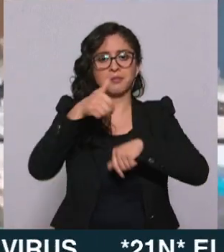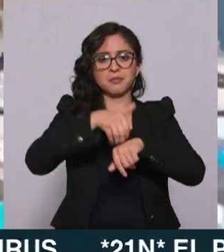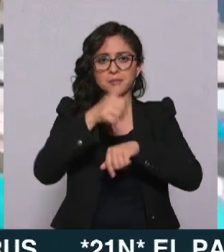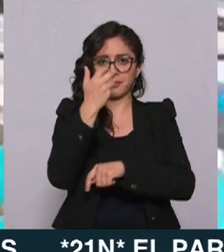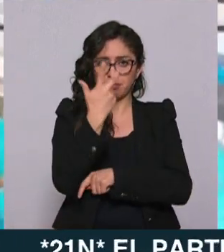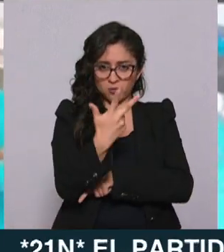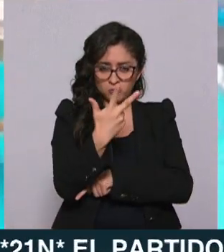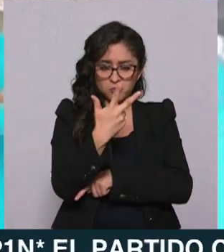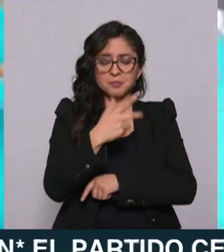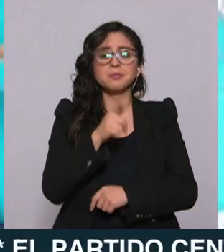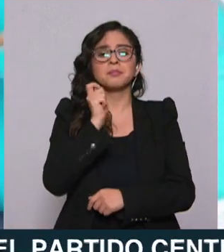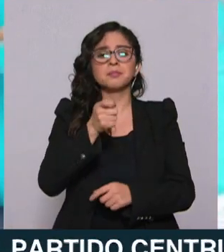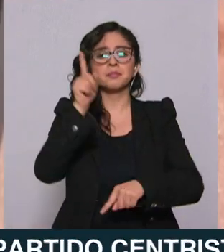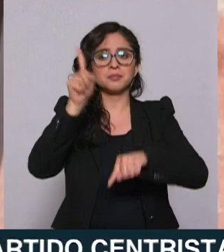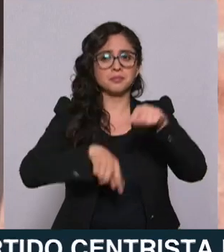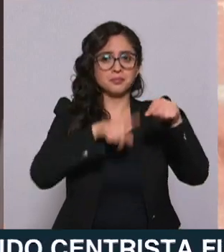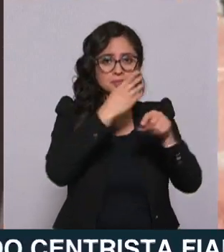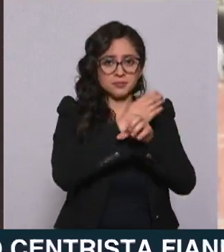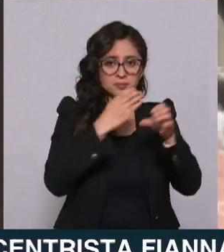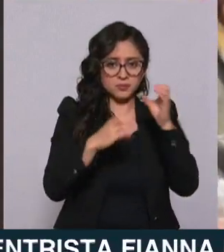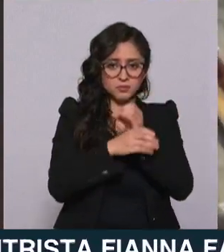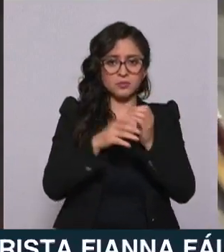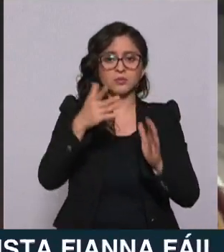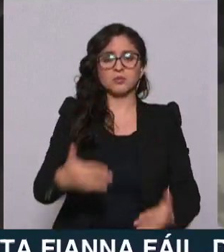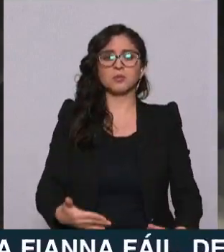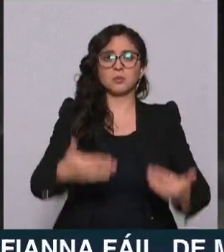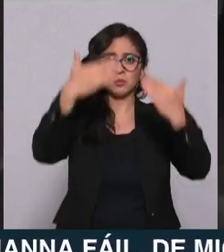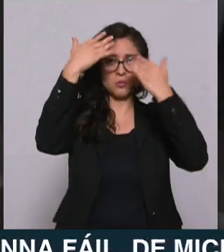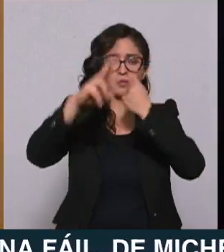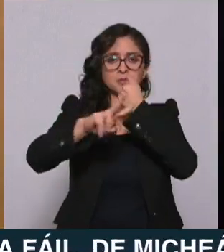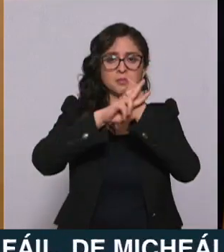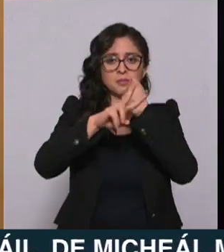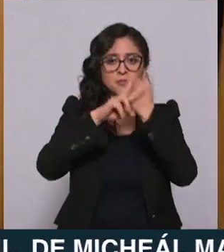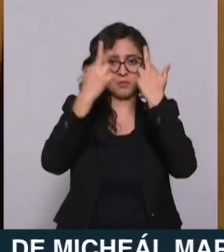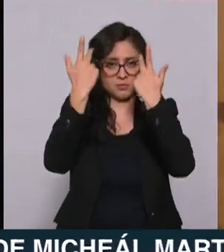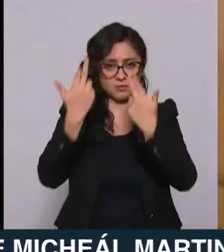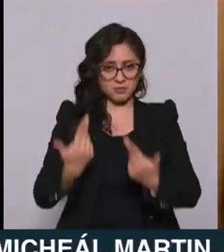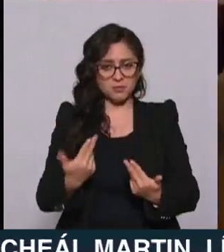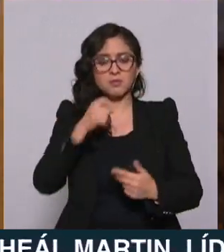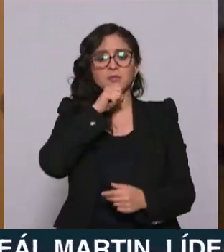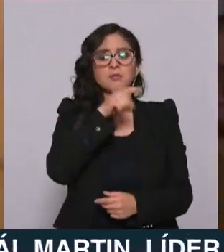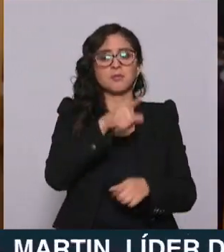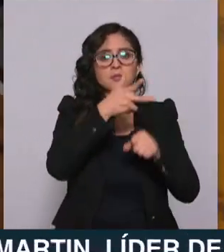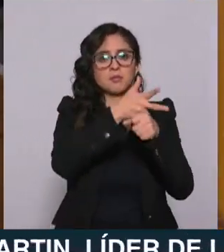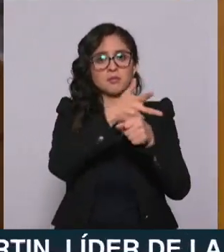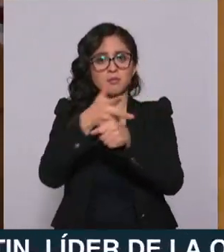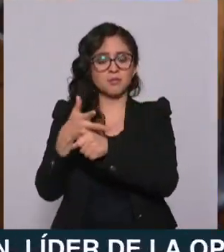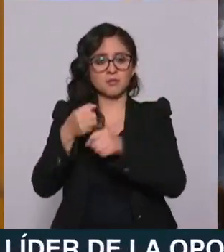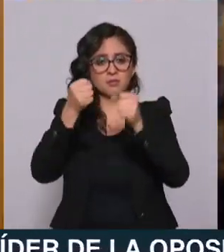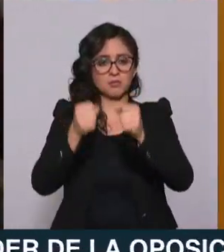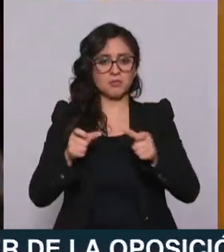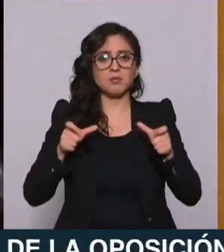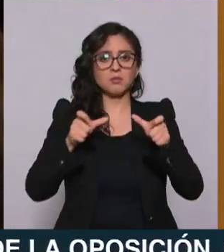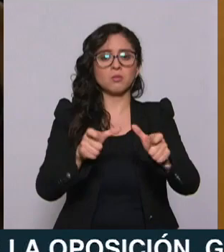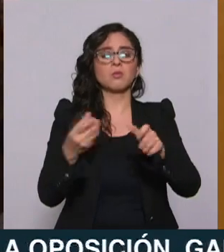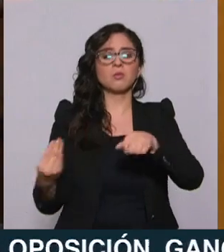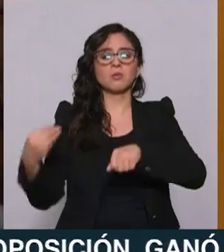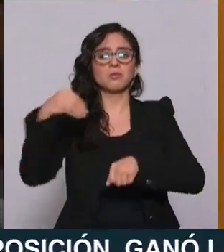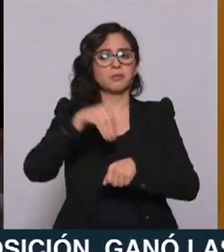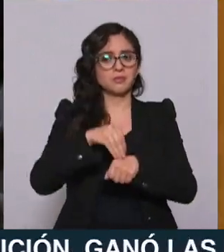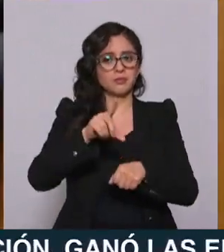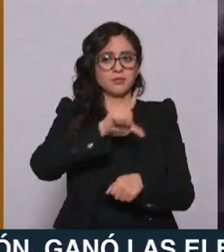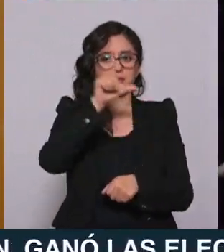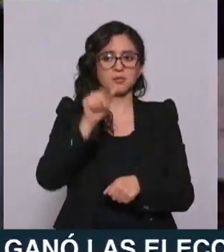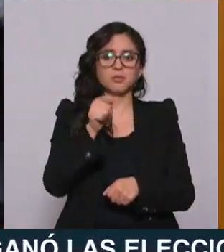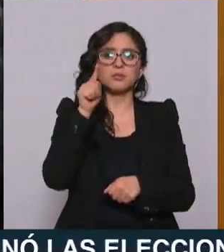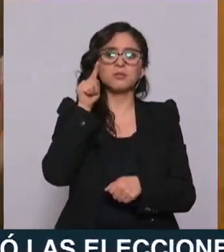las que se cuentan saqueos, daños a muros y cristales. También afectaron cámaras de seguridad ya instaladas, así como un